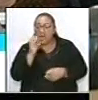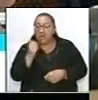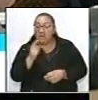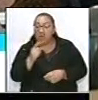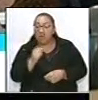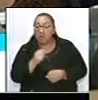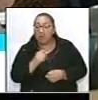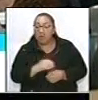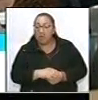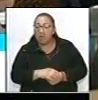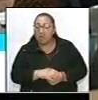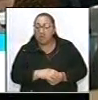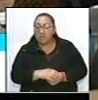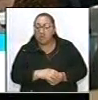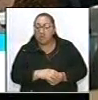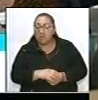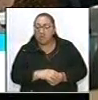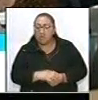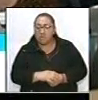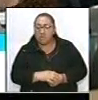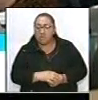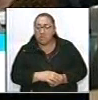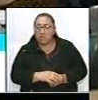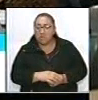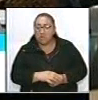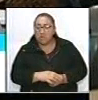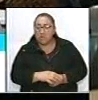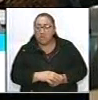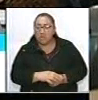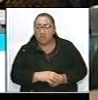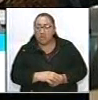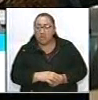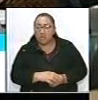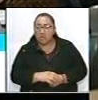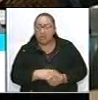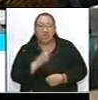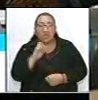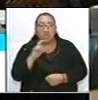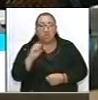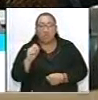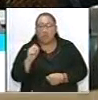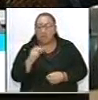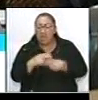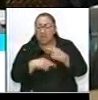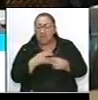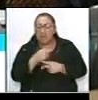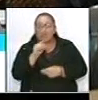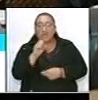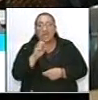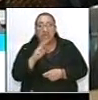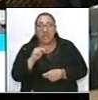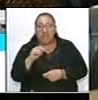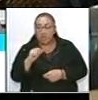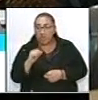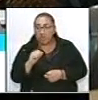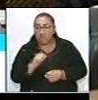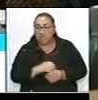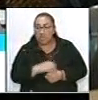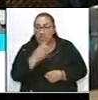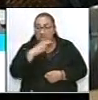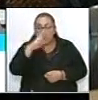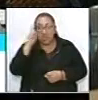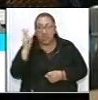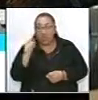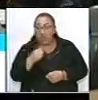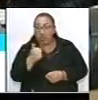registro nacional de serenos. Porque que se pasa de que ya han visto en La Victoria,